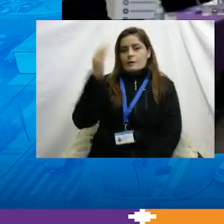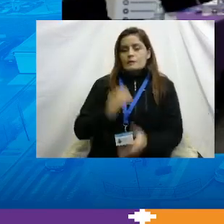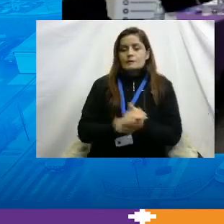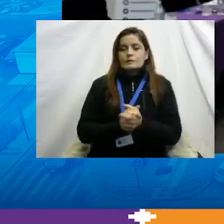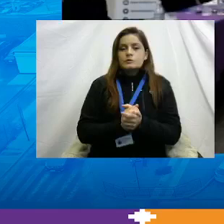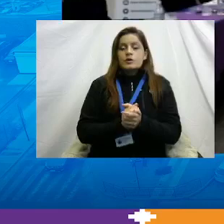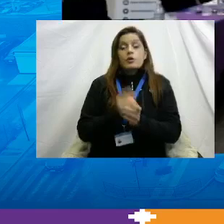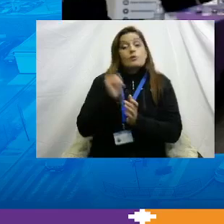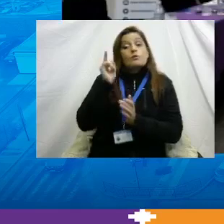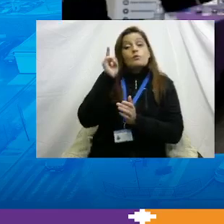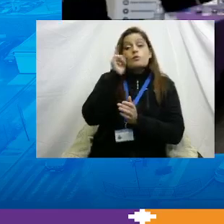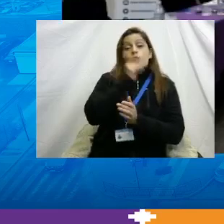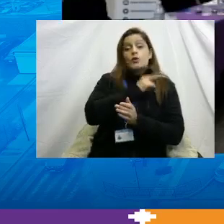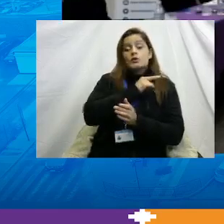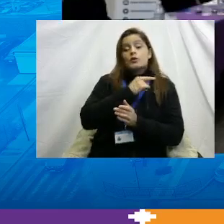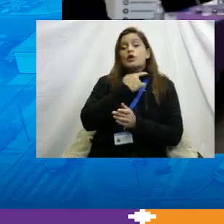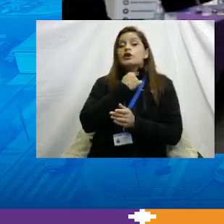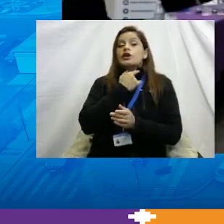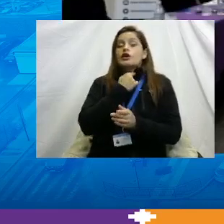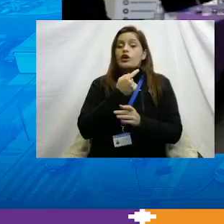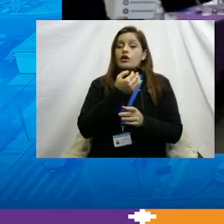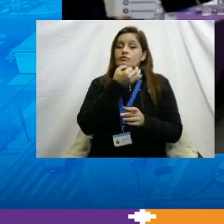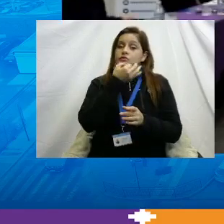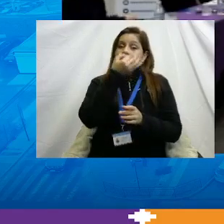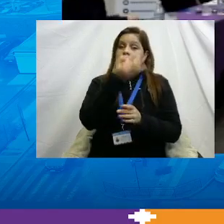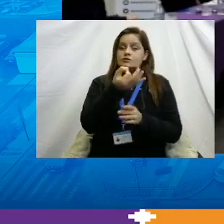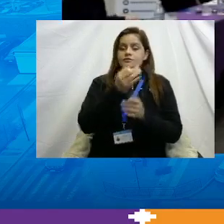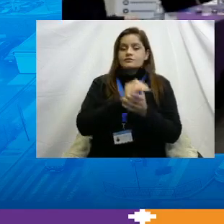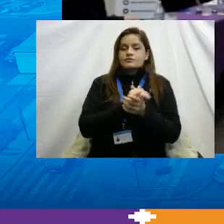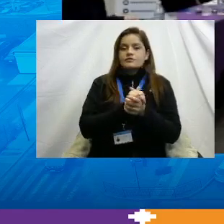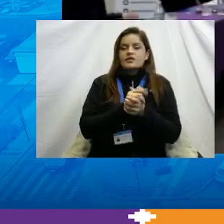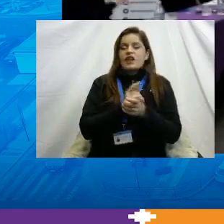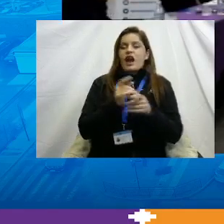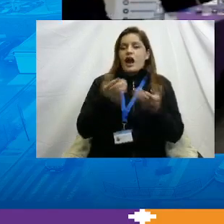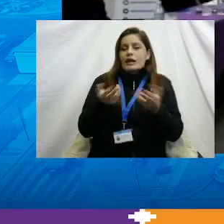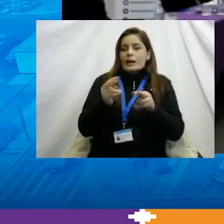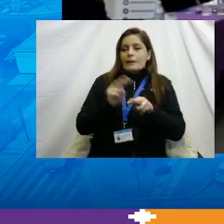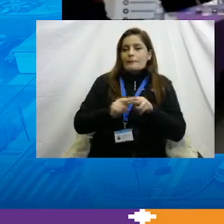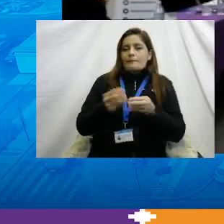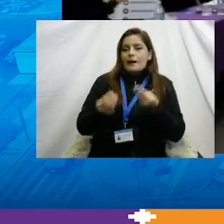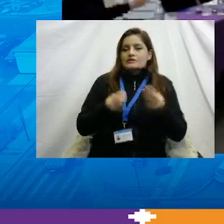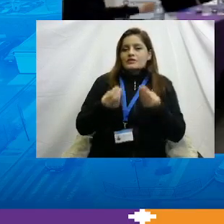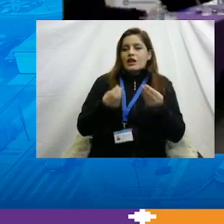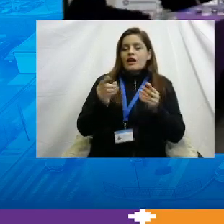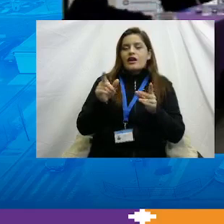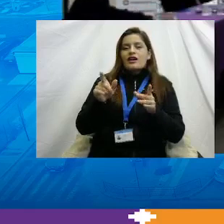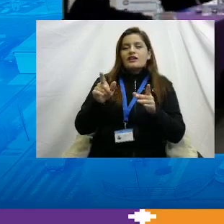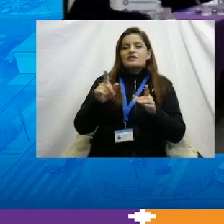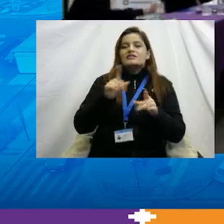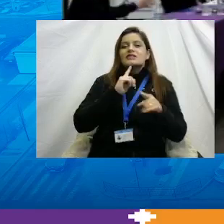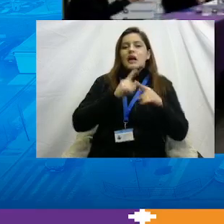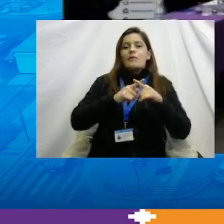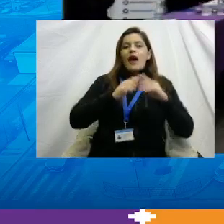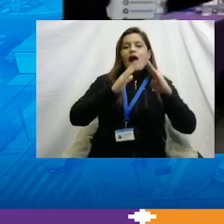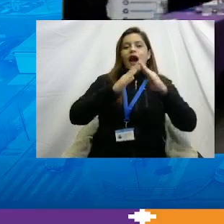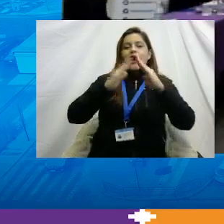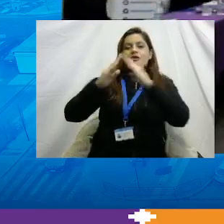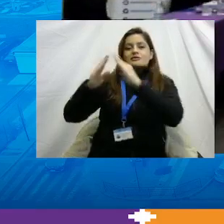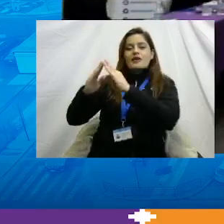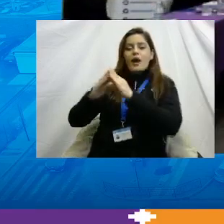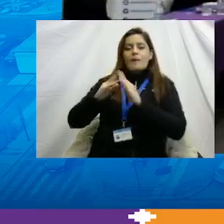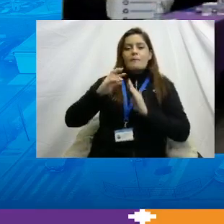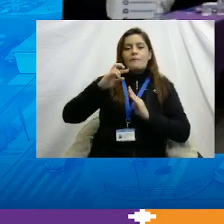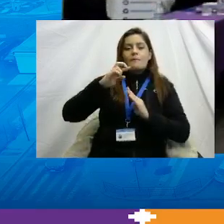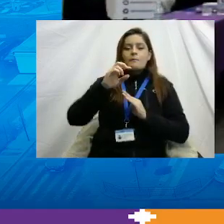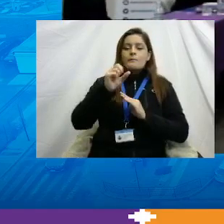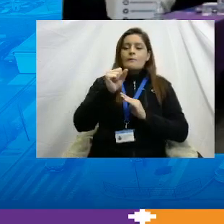Y por último, alcaldesa, me gustaría referirme a sobre lo que ha pasado con el conjunto habitacional Casas Patronales, ya que